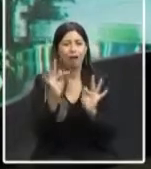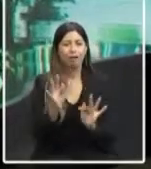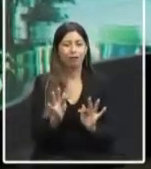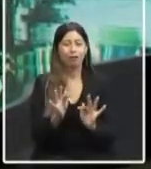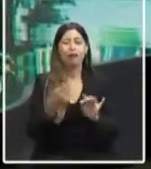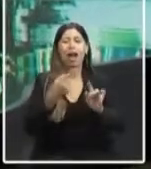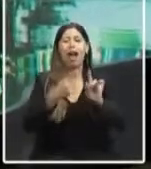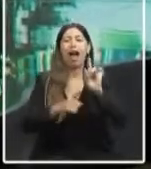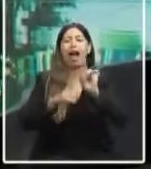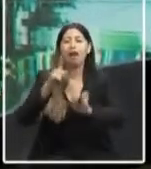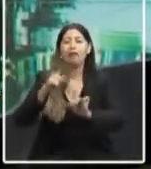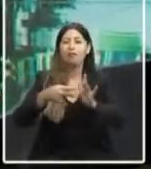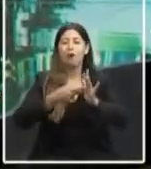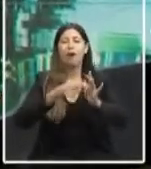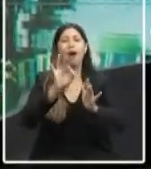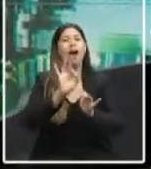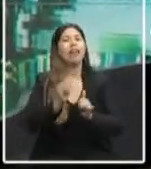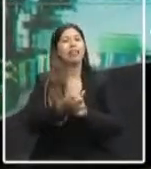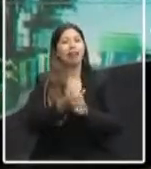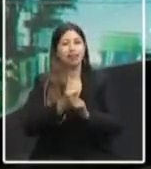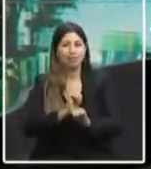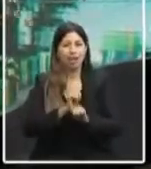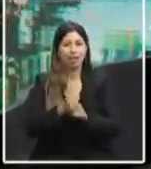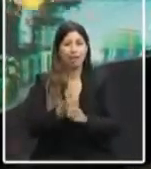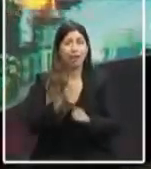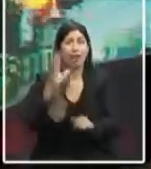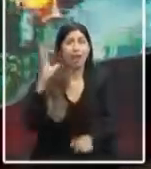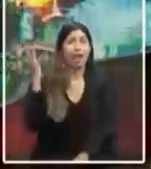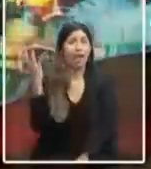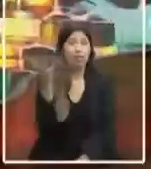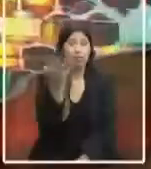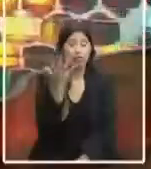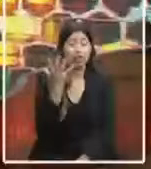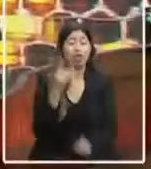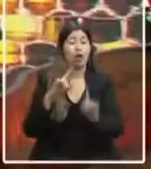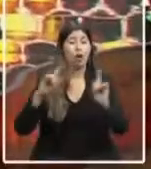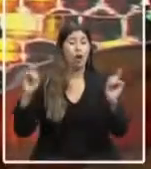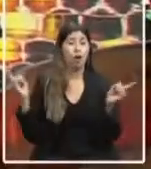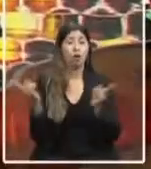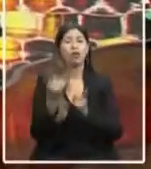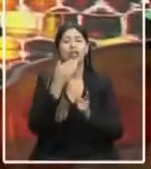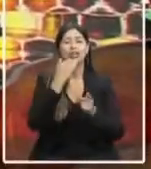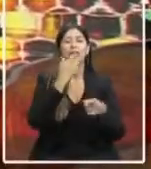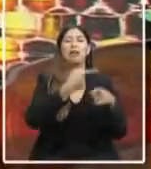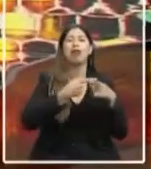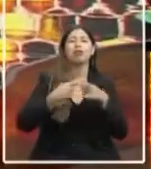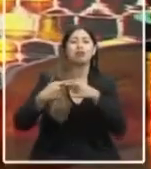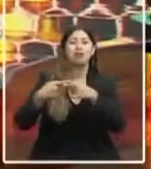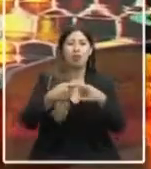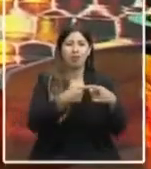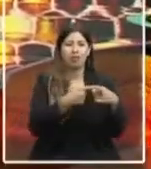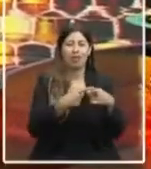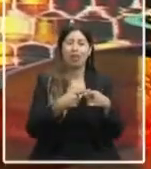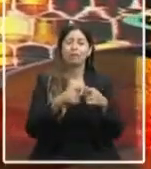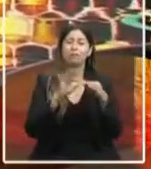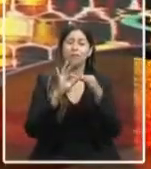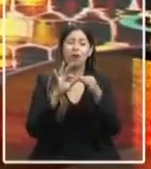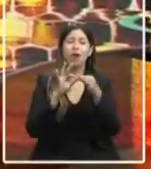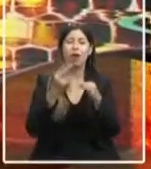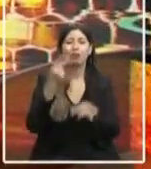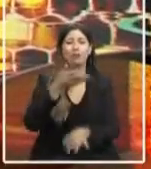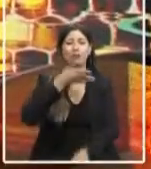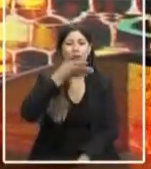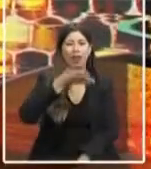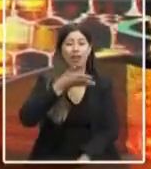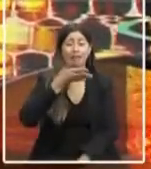eventuales problemas o desafíos que nos presenta el entorno y también la sociedad. Muchas gracias por esas palabras.